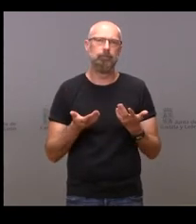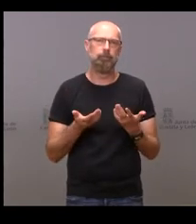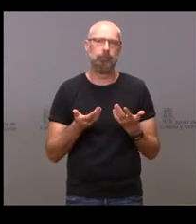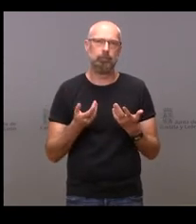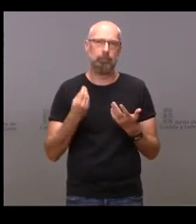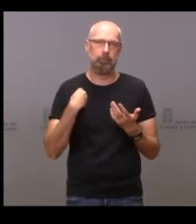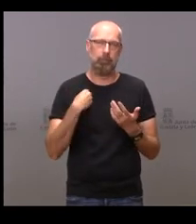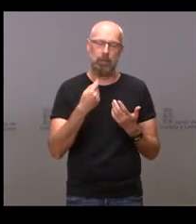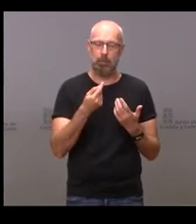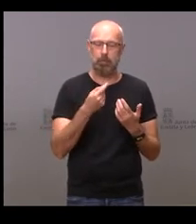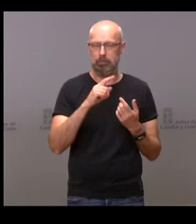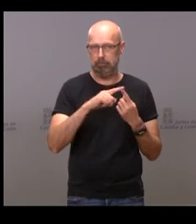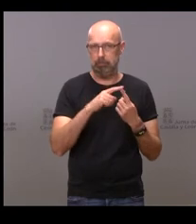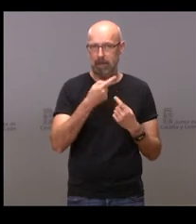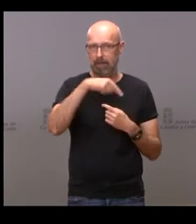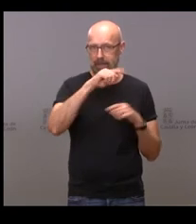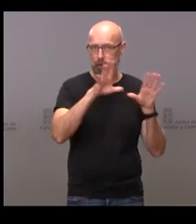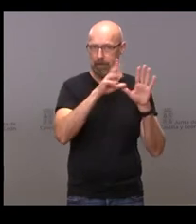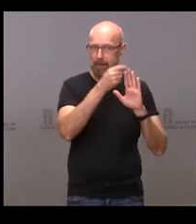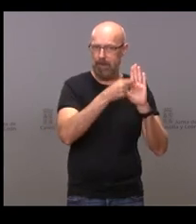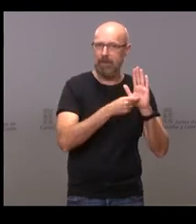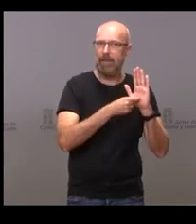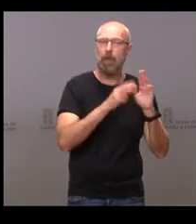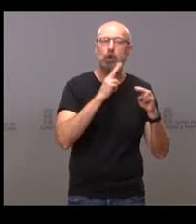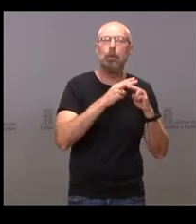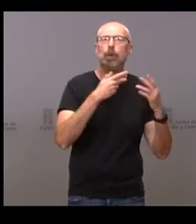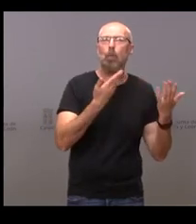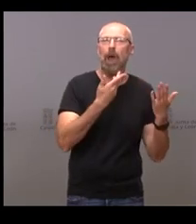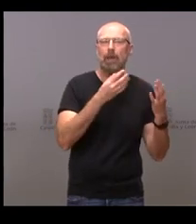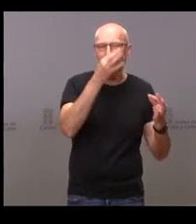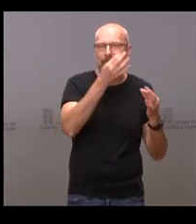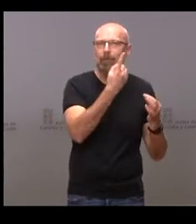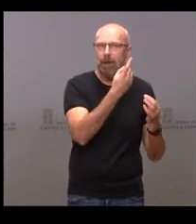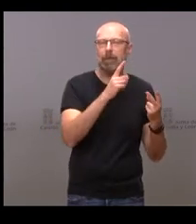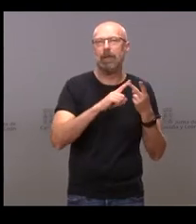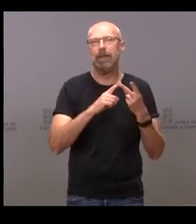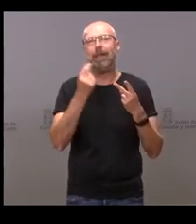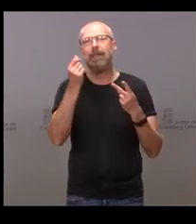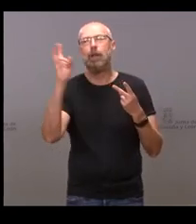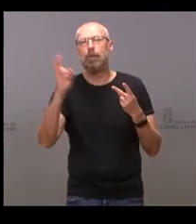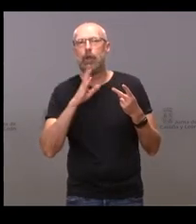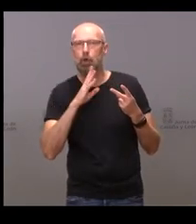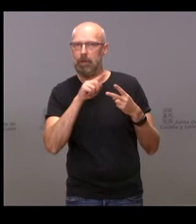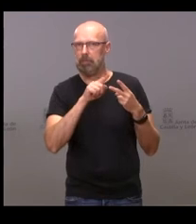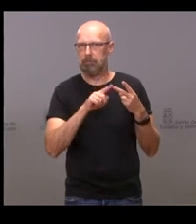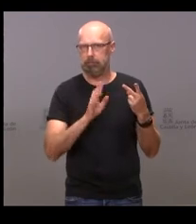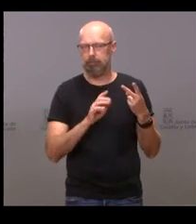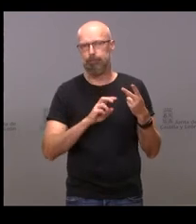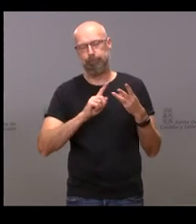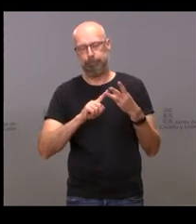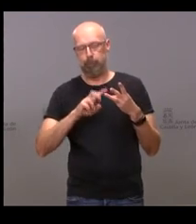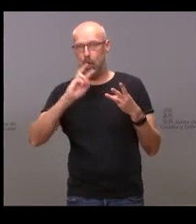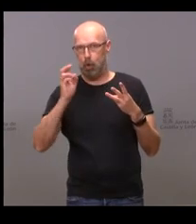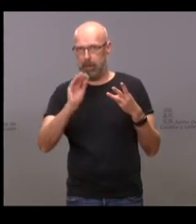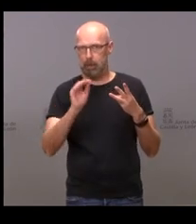conocen esas 110 medidas y 110 proyectos? ¿Y de dónde sale el dinero para esos fondos? Y luego quería preguntarle